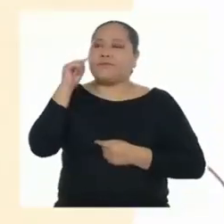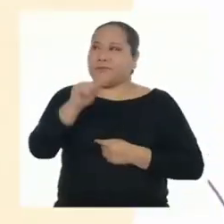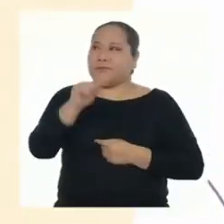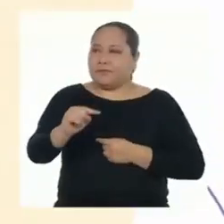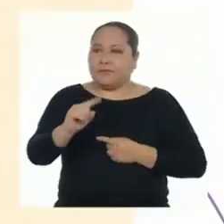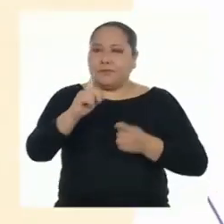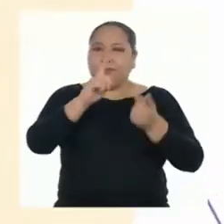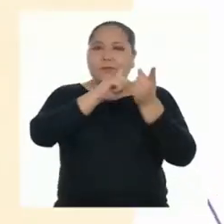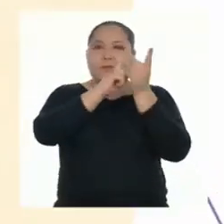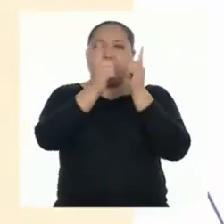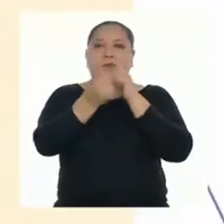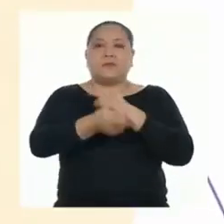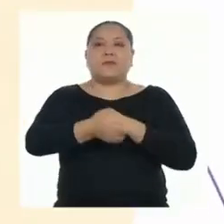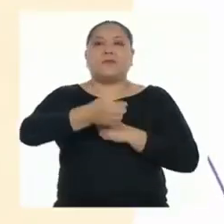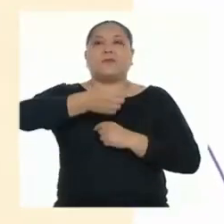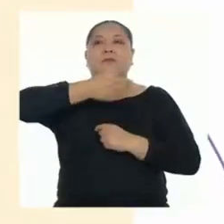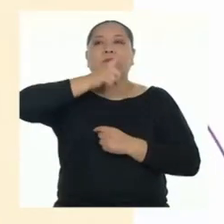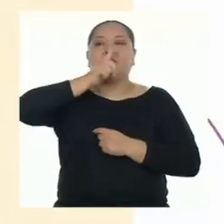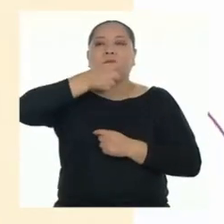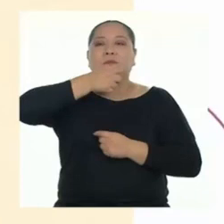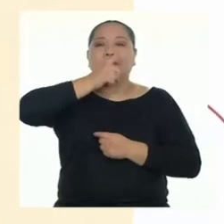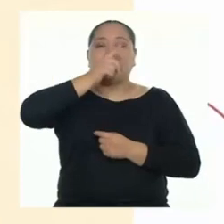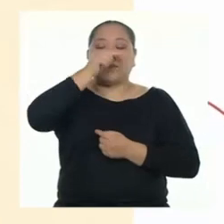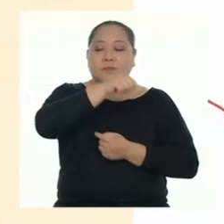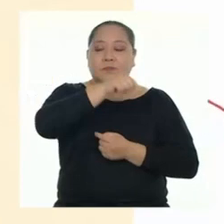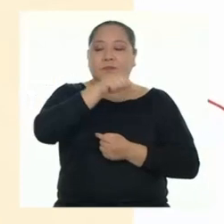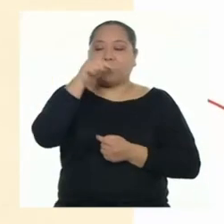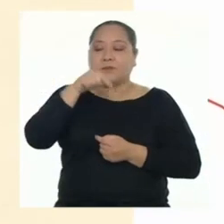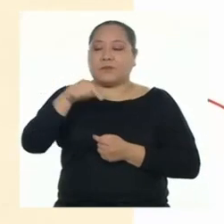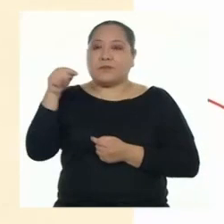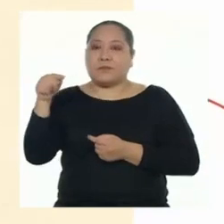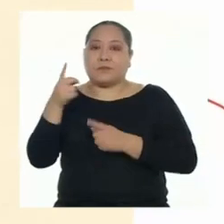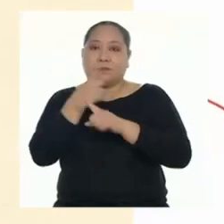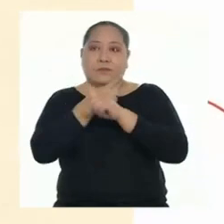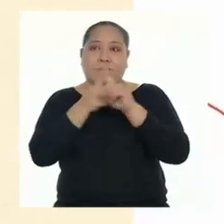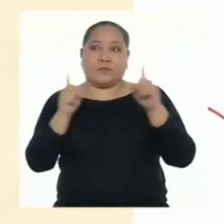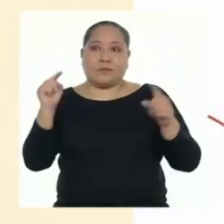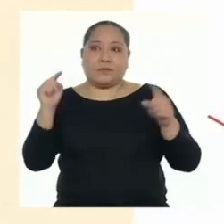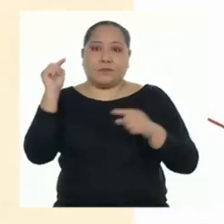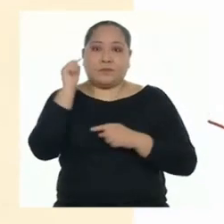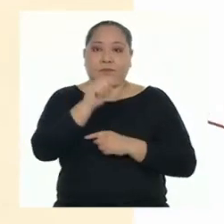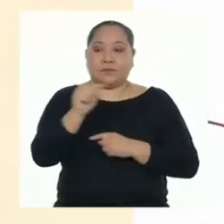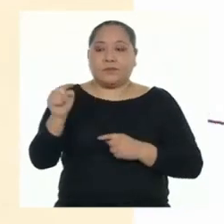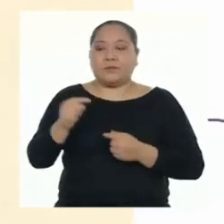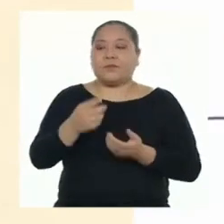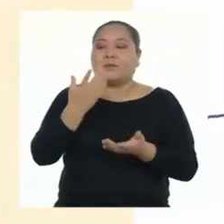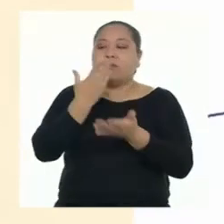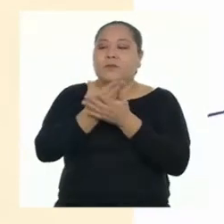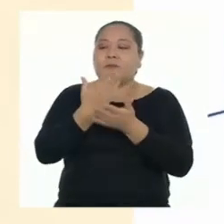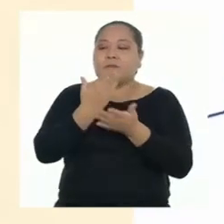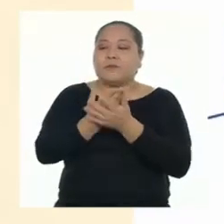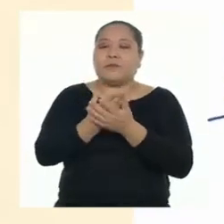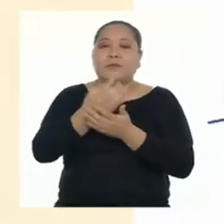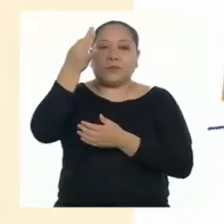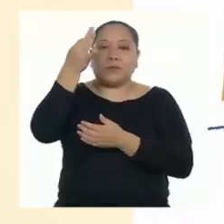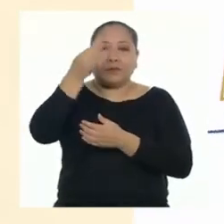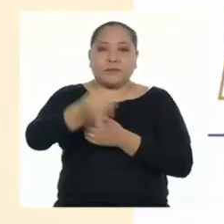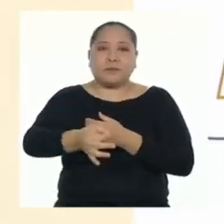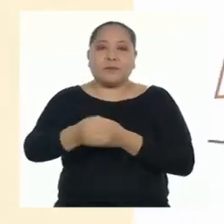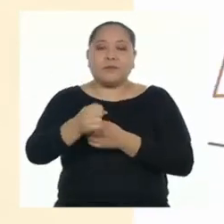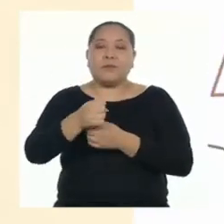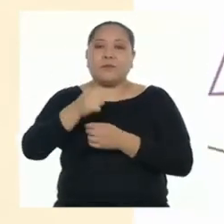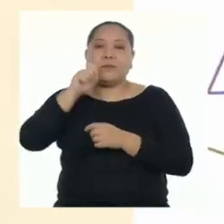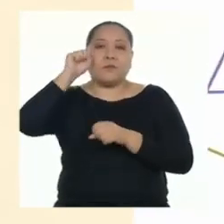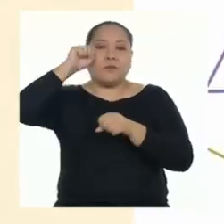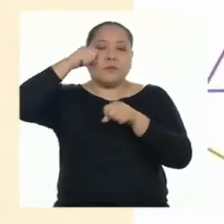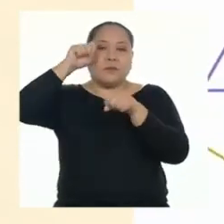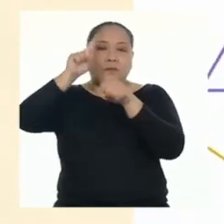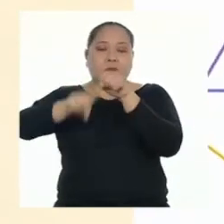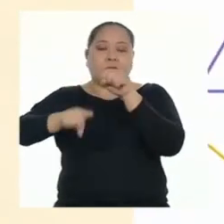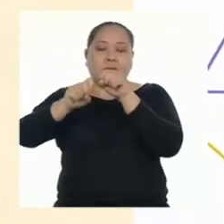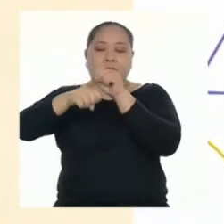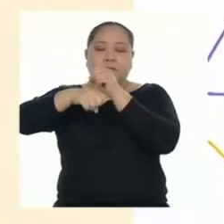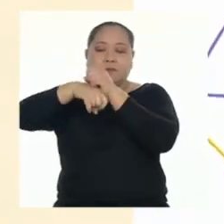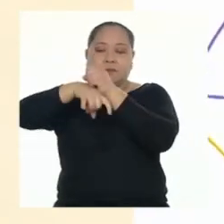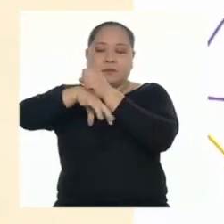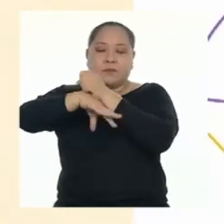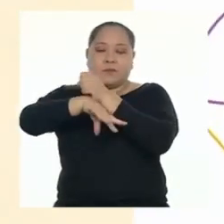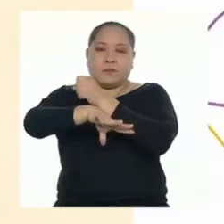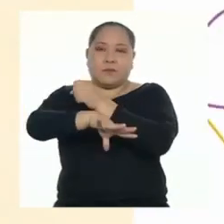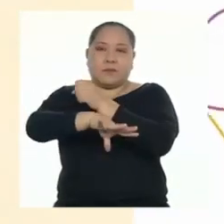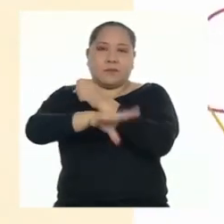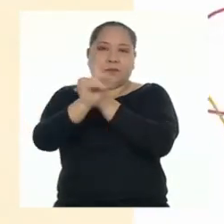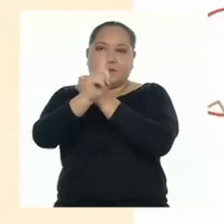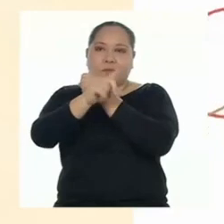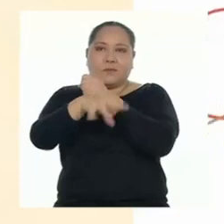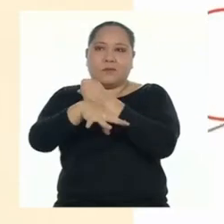lo que voy a modificar son las muestras de agua. Esto es lo que me permite comprobar el crecimiento de las raíces en cada una de las